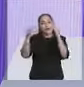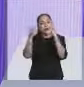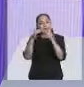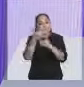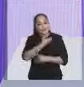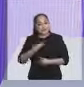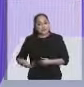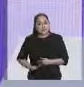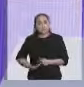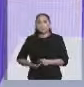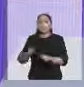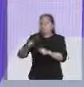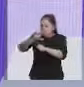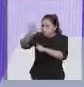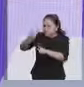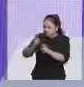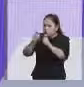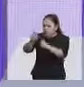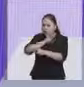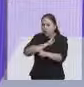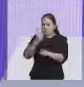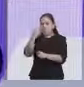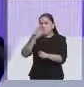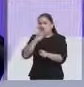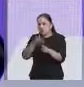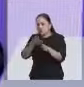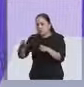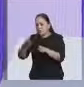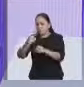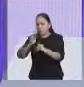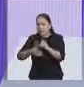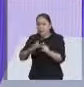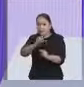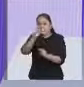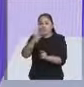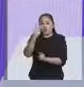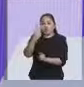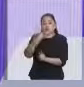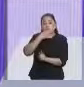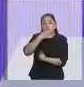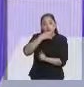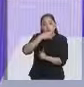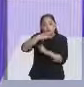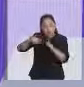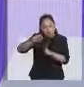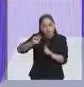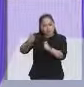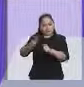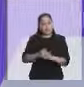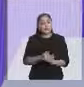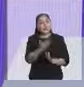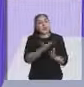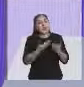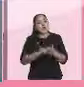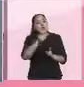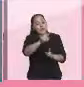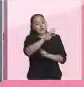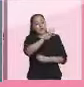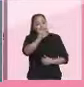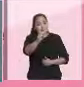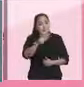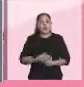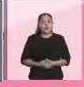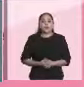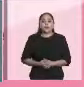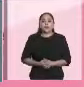Va a tener tiempo de continuar, se le acabó el primer minuto, pero tiene 2 minutos y medio. Candidato, me pide la palabra. Ricardo Anaya, adelante, Ricardo Anaya. Bueno,